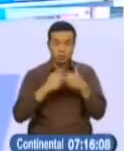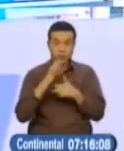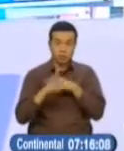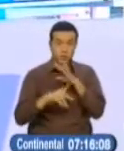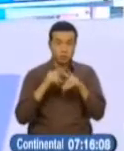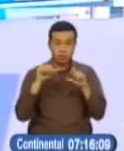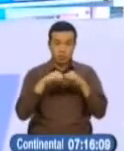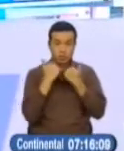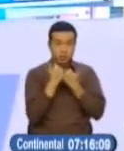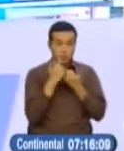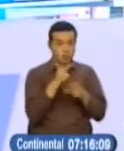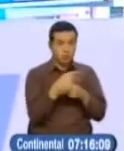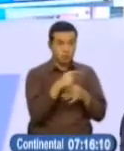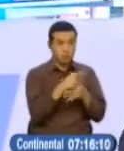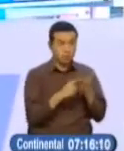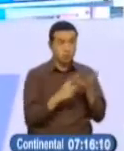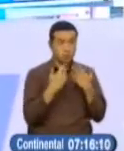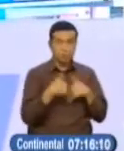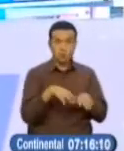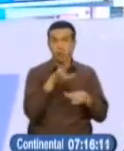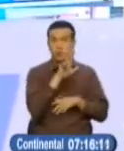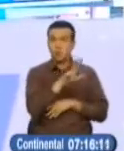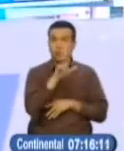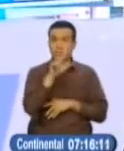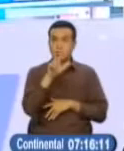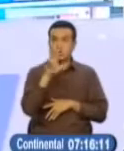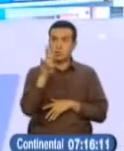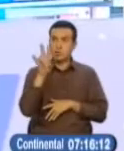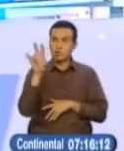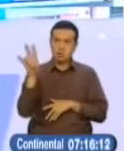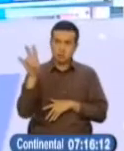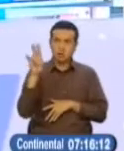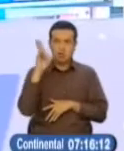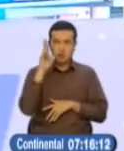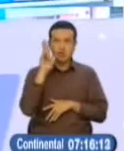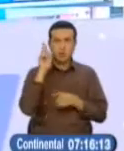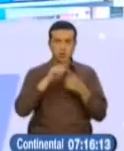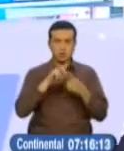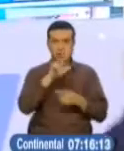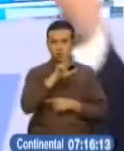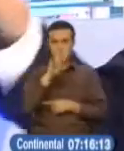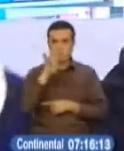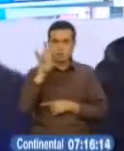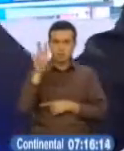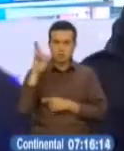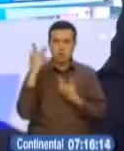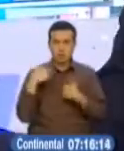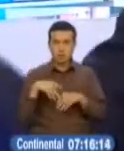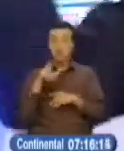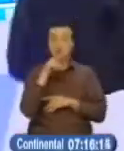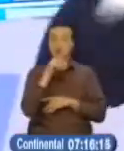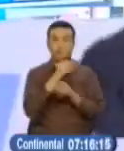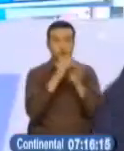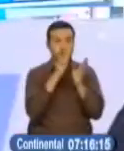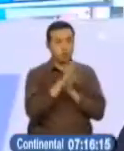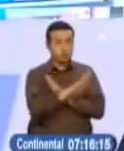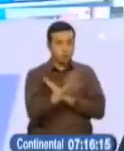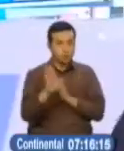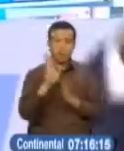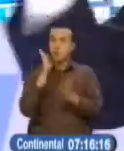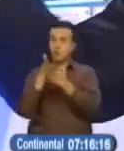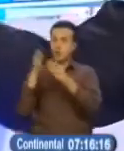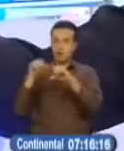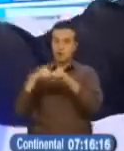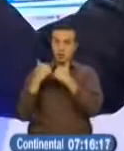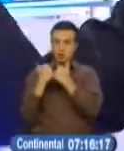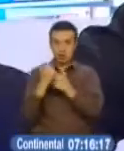de las asambleas productivas, hemos hecho más de 377, creo que están hechas hasta ahorita, se ha logrado hacer que sea el funcionario el que vaya a la asamblea, que